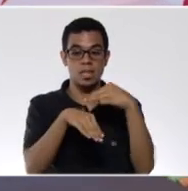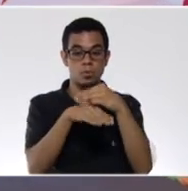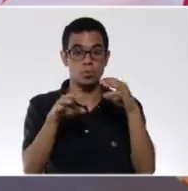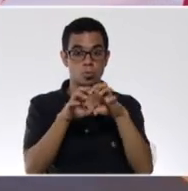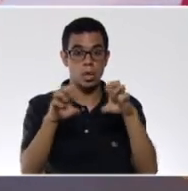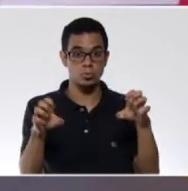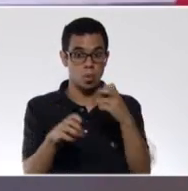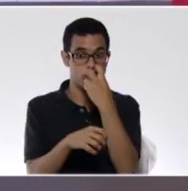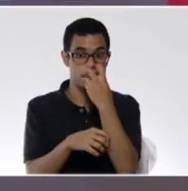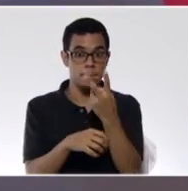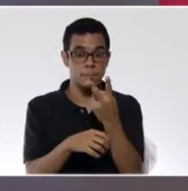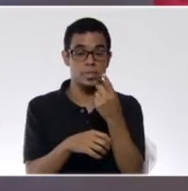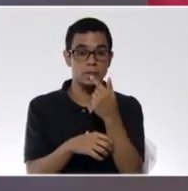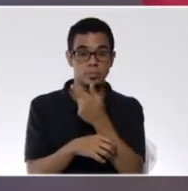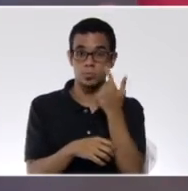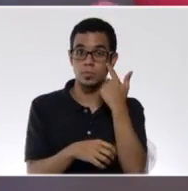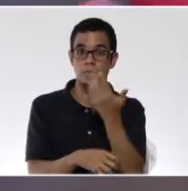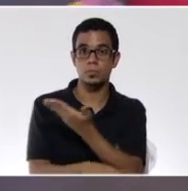Poder Popular para la Educación,